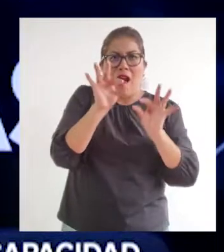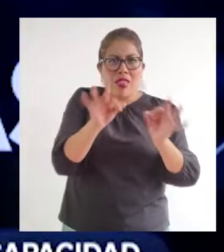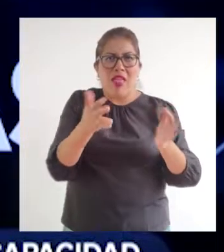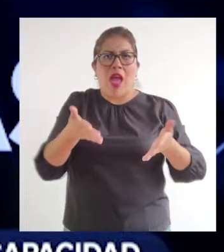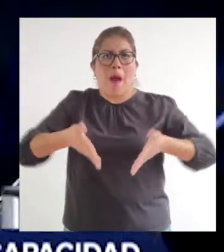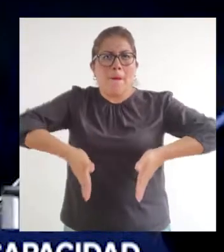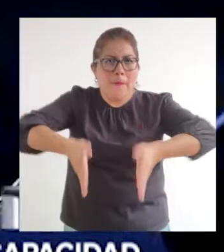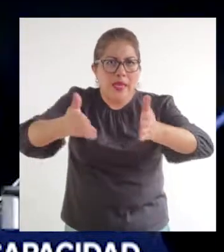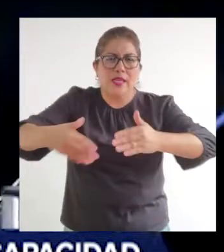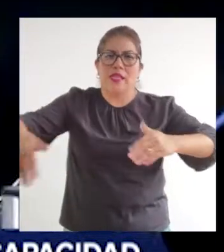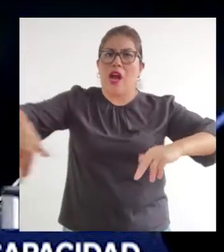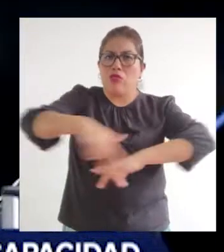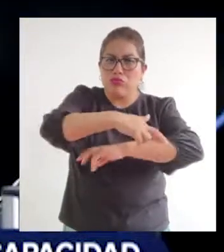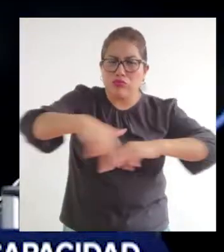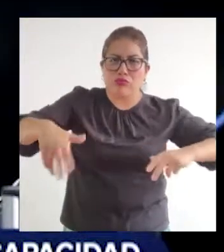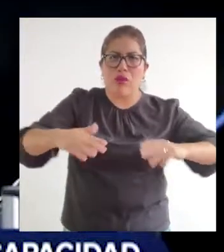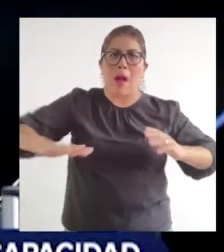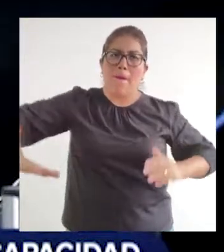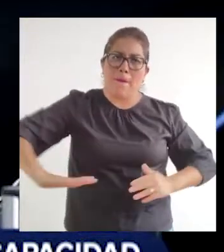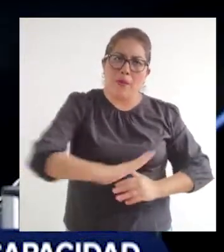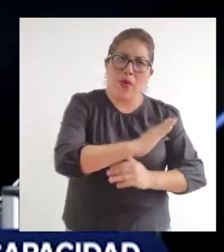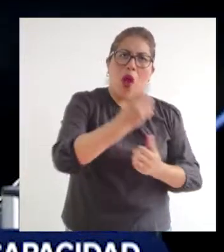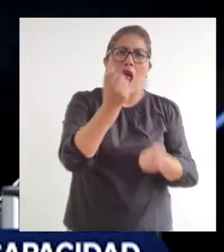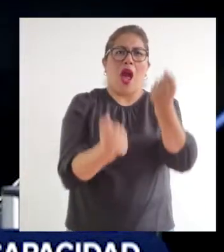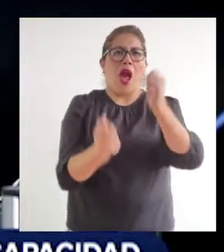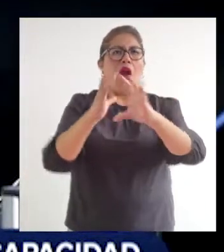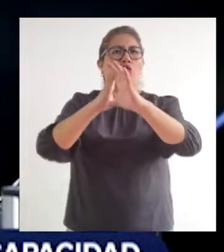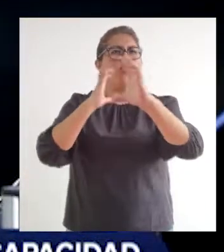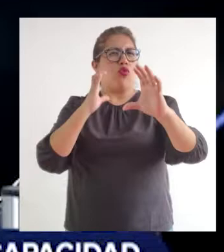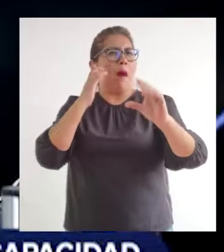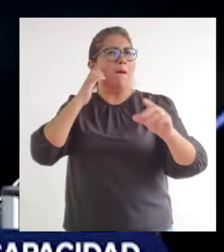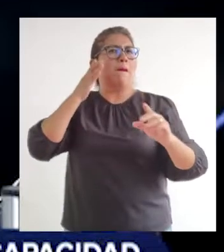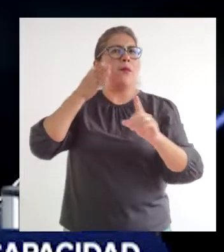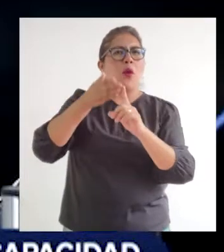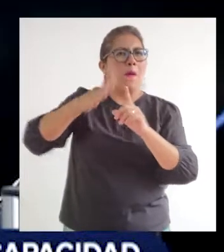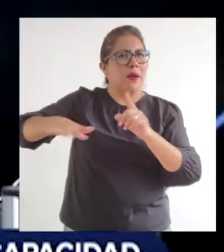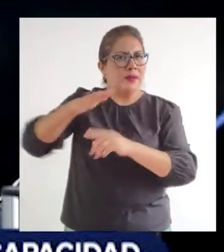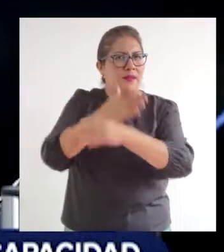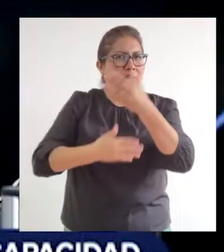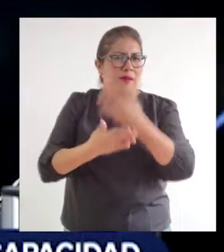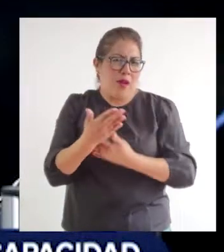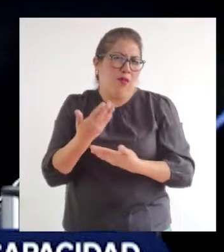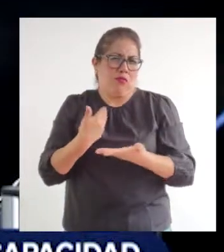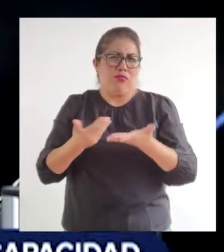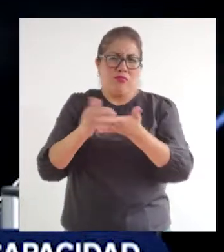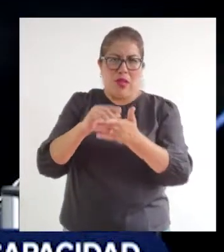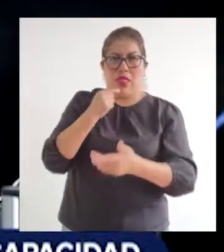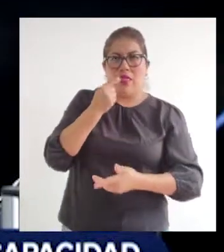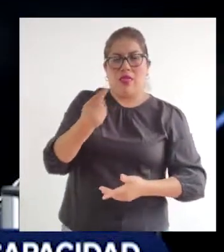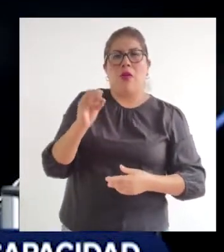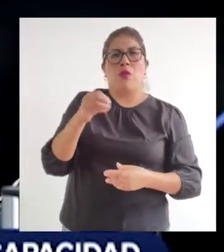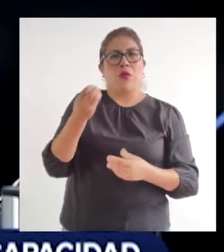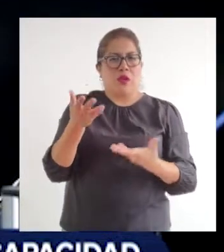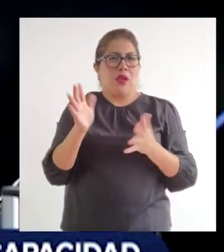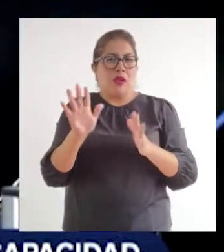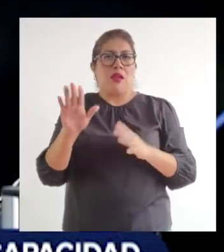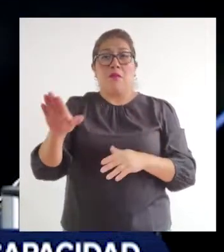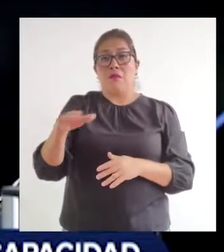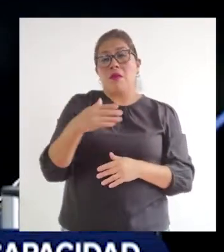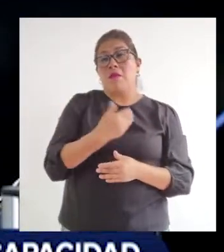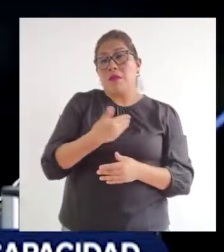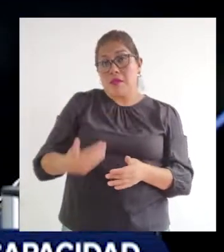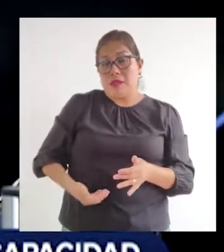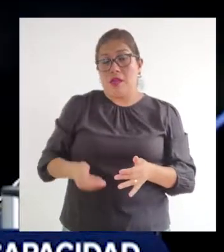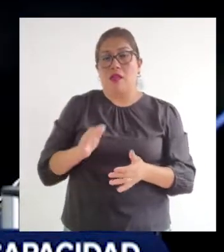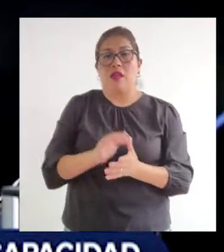adecuadas pistas, veredas, rampas e incluso transporte público? Y se lo pregunto porque una vez recuerdo, y este caso muy claro,